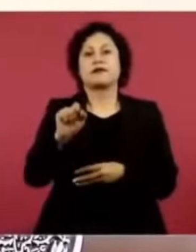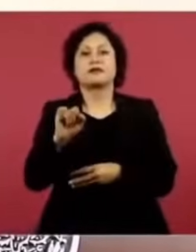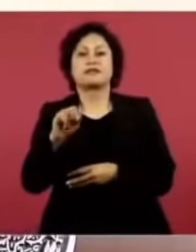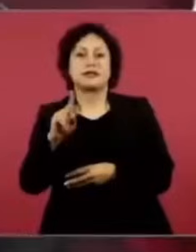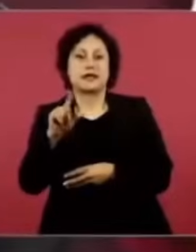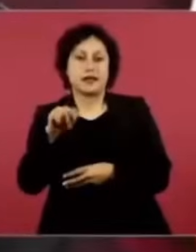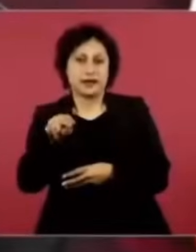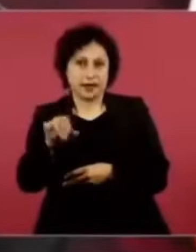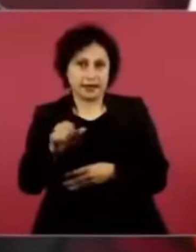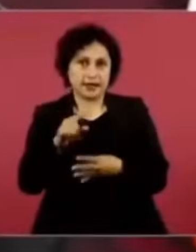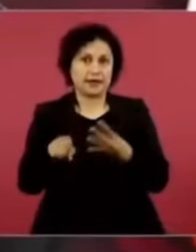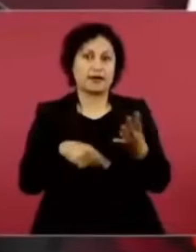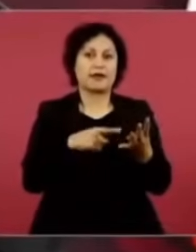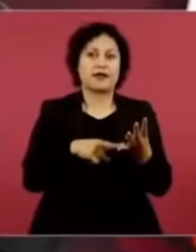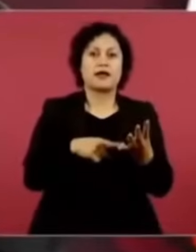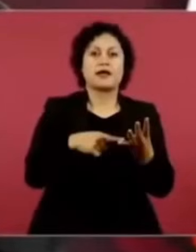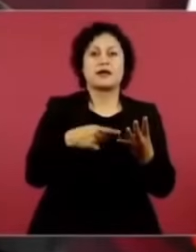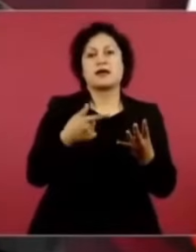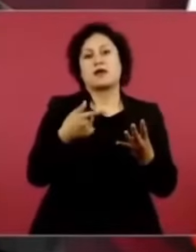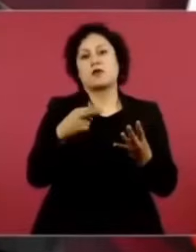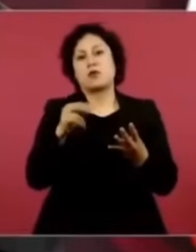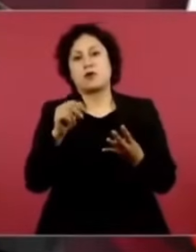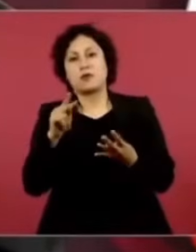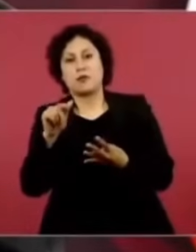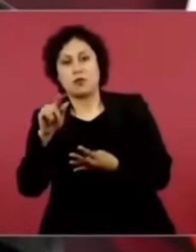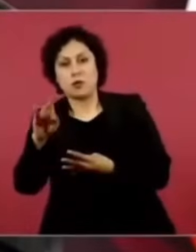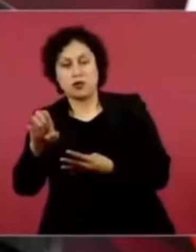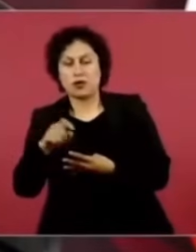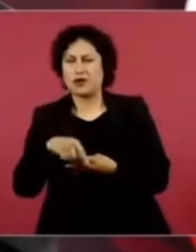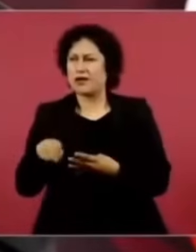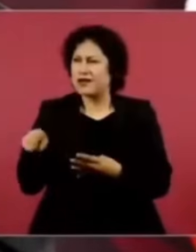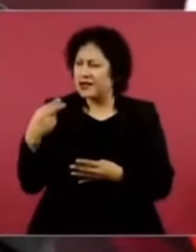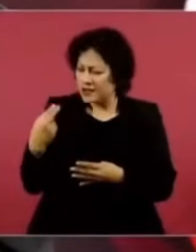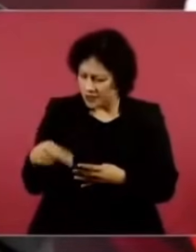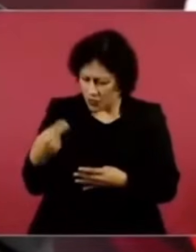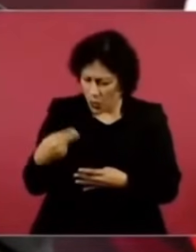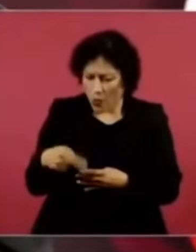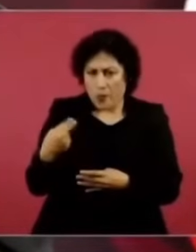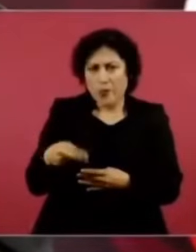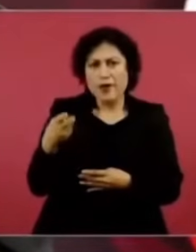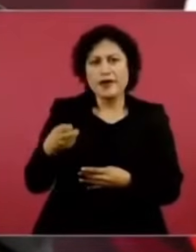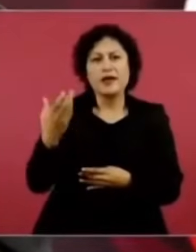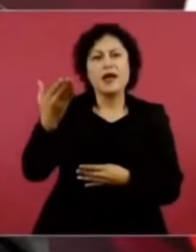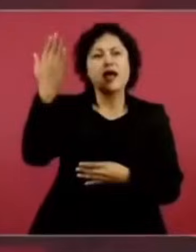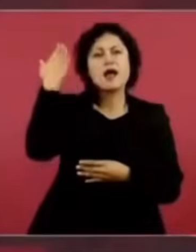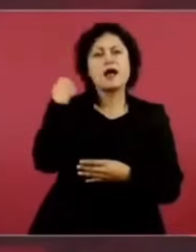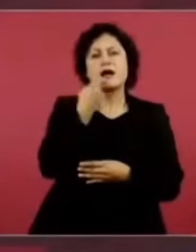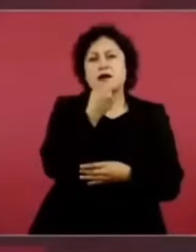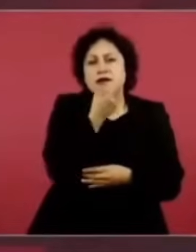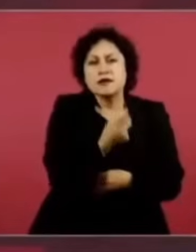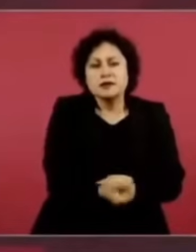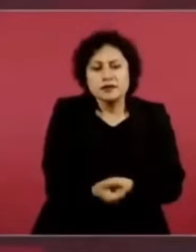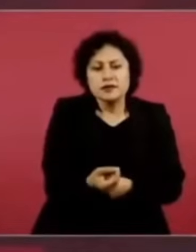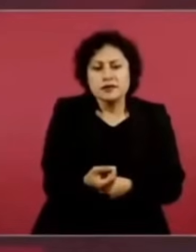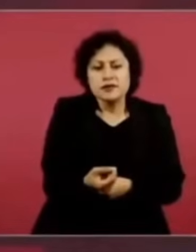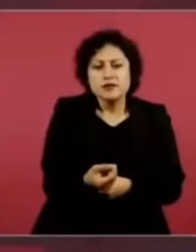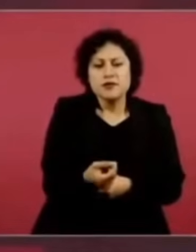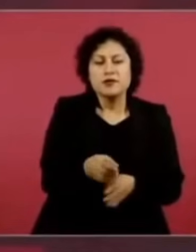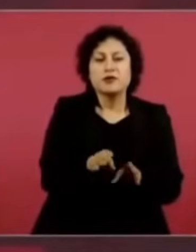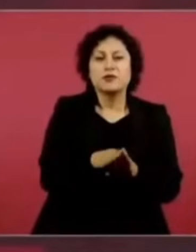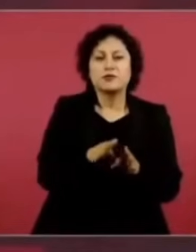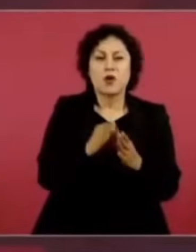y guampole. ¿Cómo se llamaba el que nos daban de niño del pescado